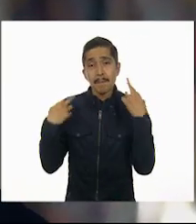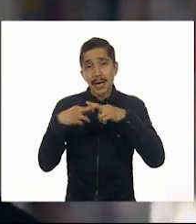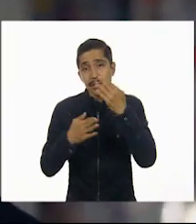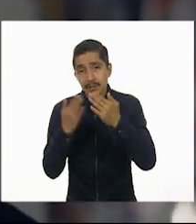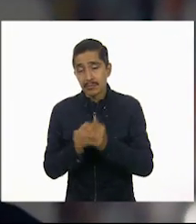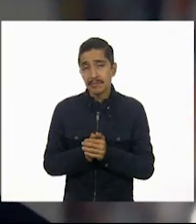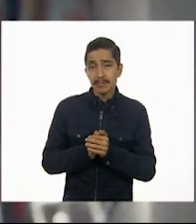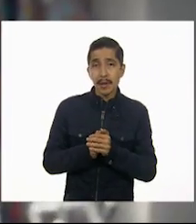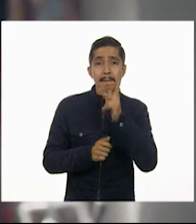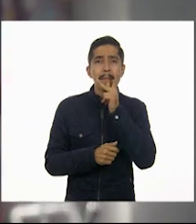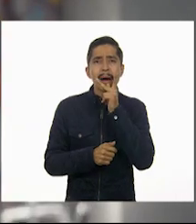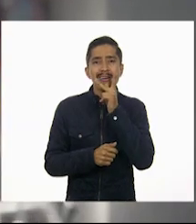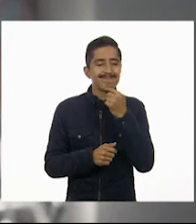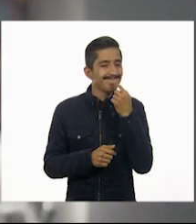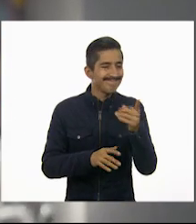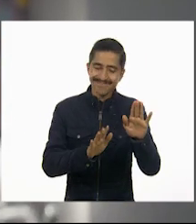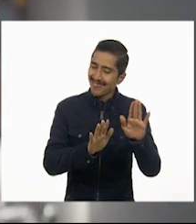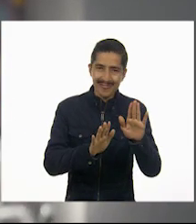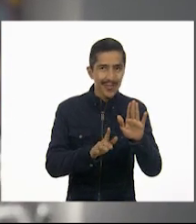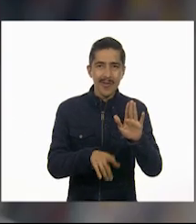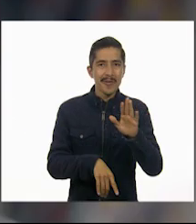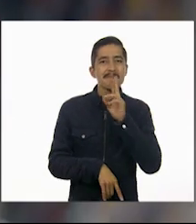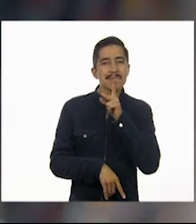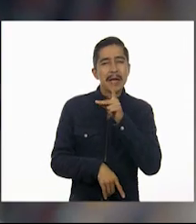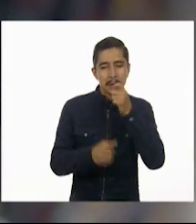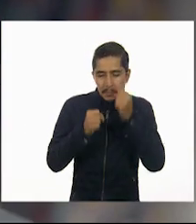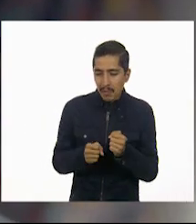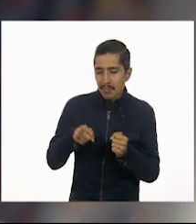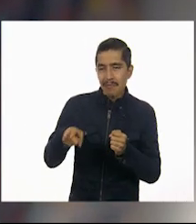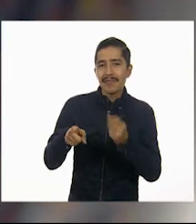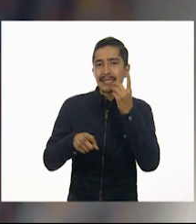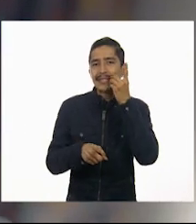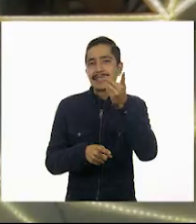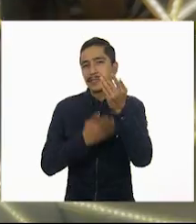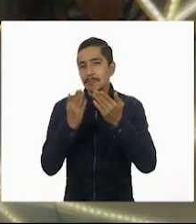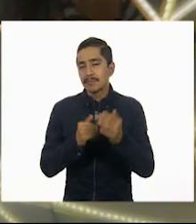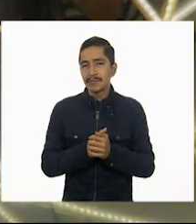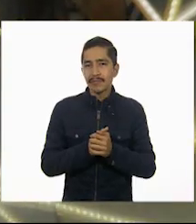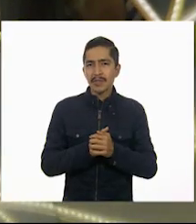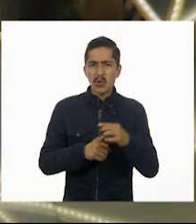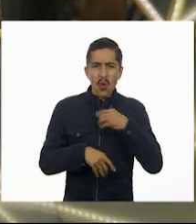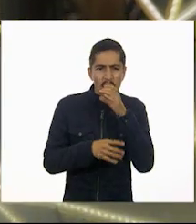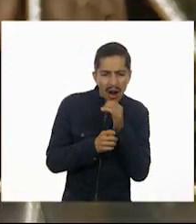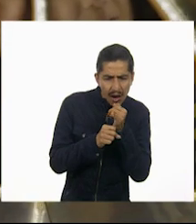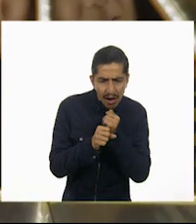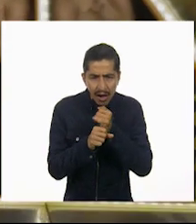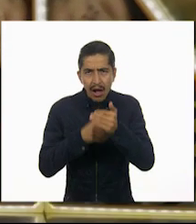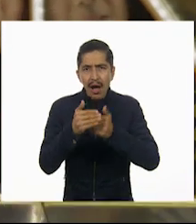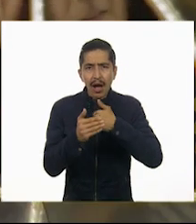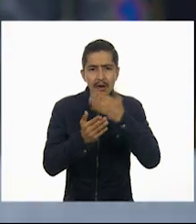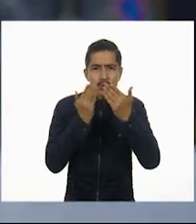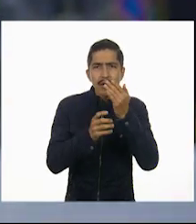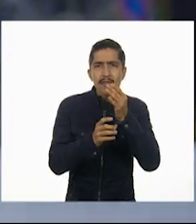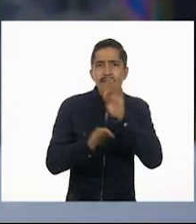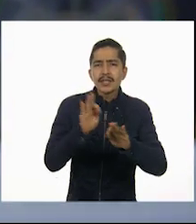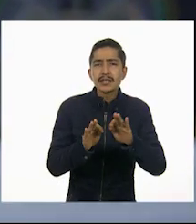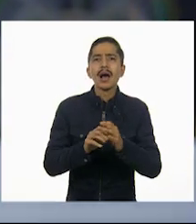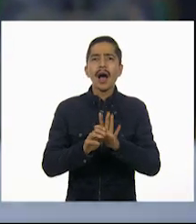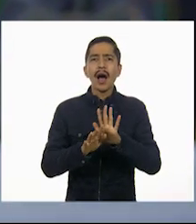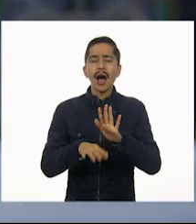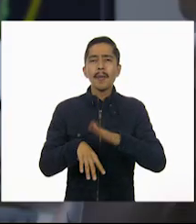maestra. Y mi papá le contestaba, creo que es más seguro que seas dentista. Mi curiosidad me llevó a estudiar física, pero